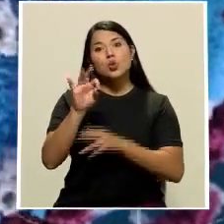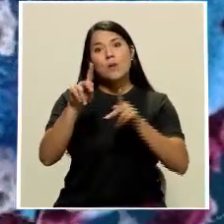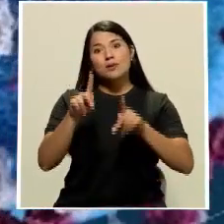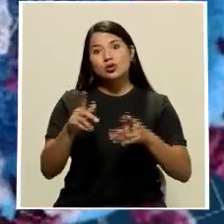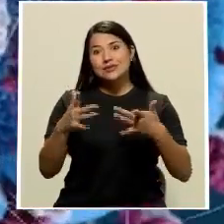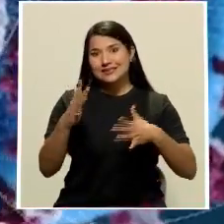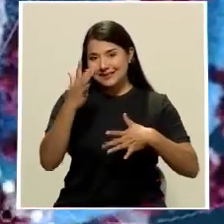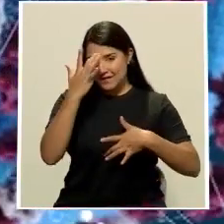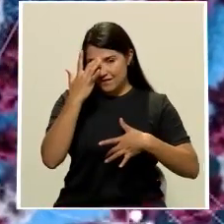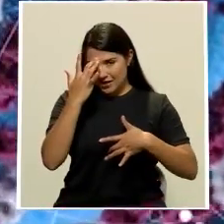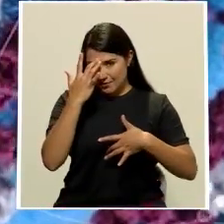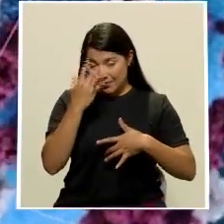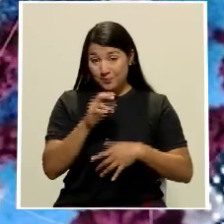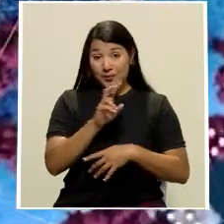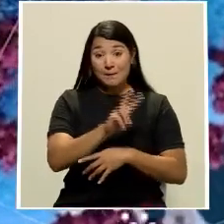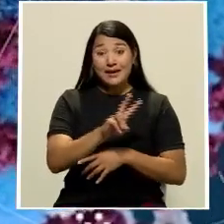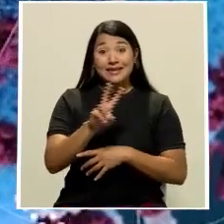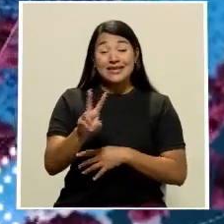confirmados, de los cuales